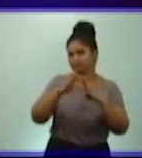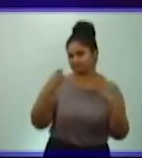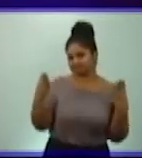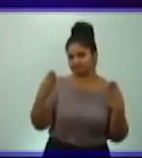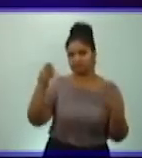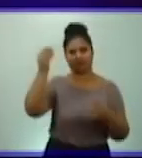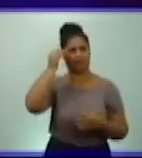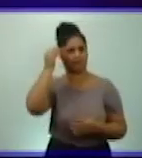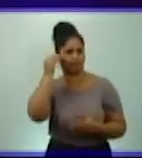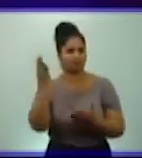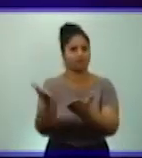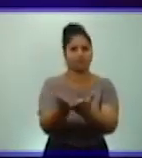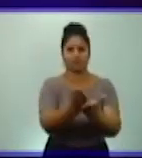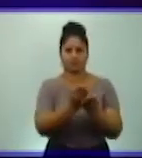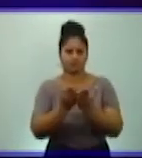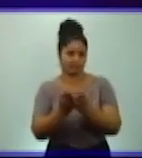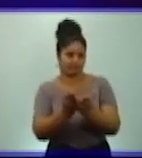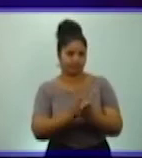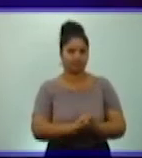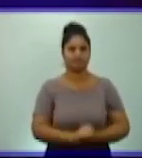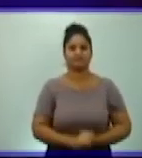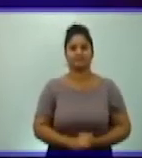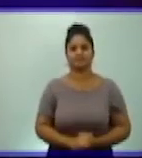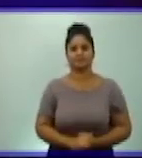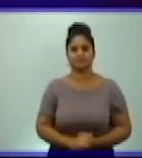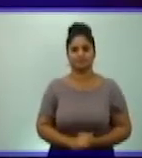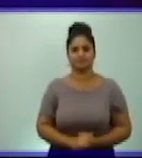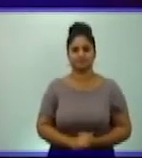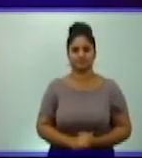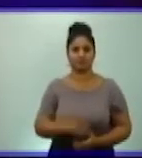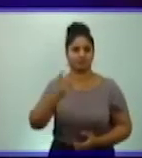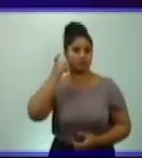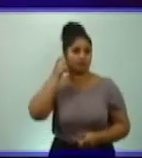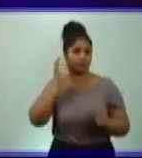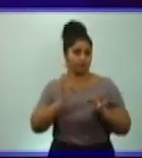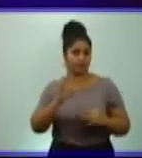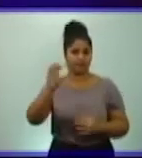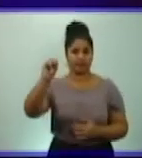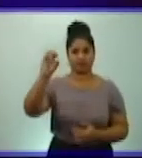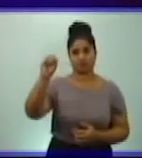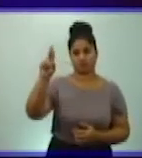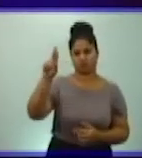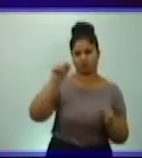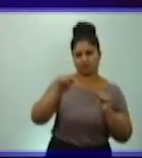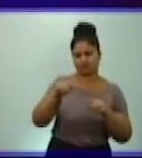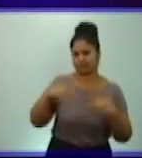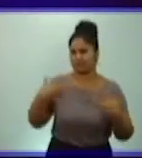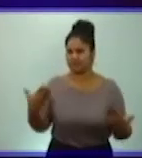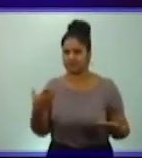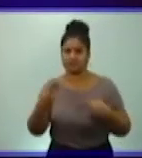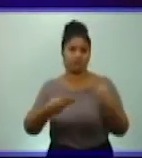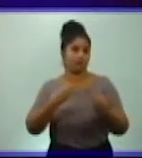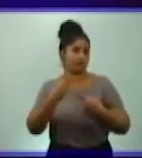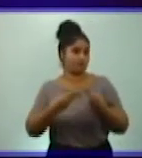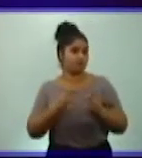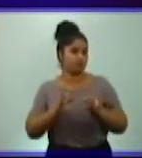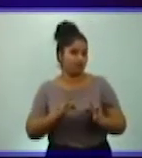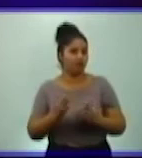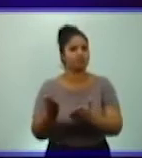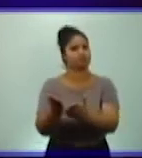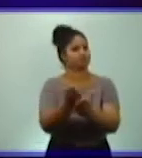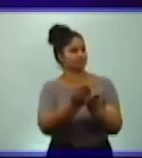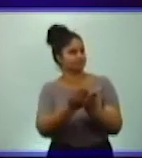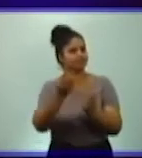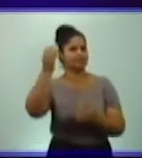Bueno, Sor Juana Inés de la Cruz fue una mujer cuyas ideas la situaban muy por encima de su tiempo, y esto era muy